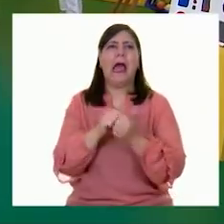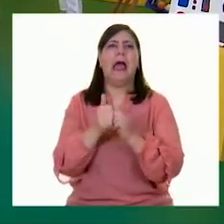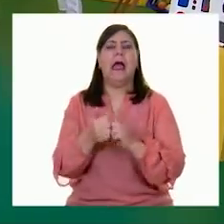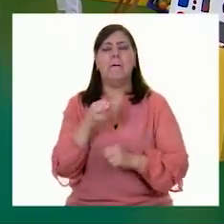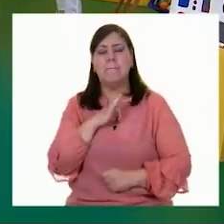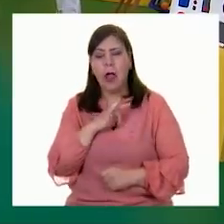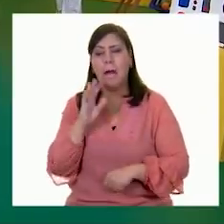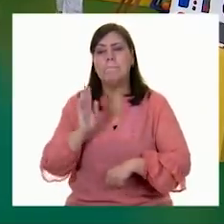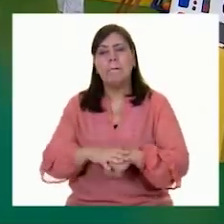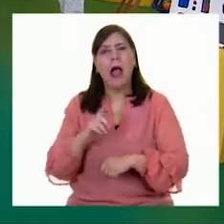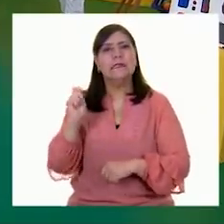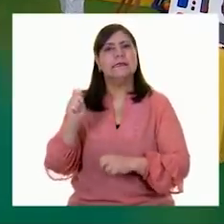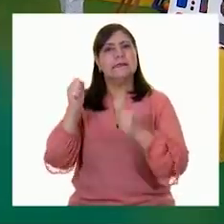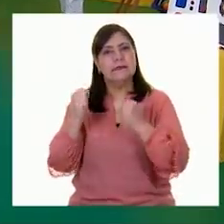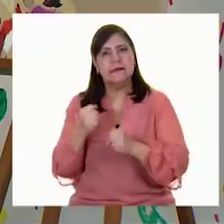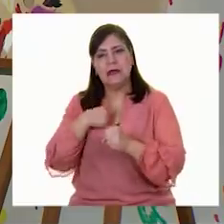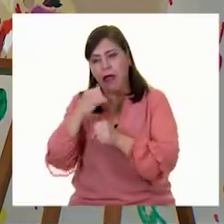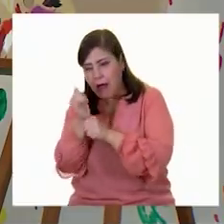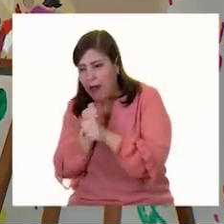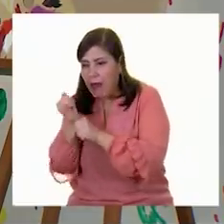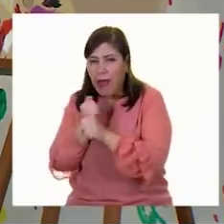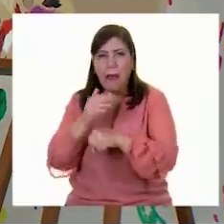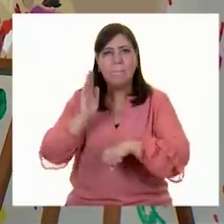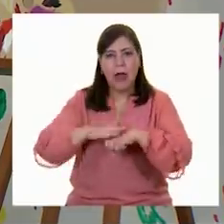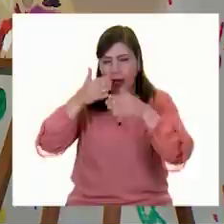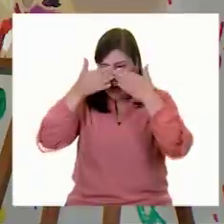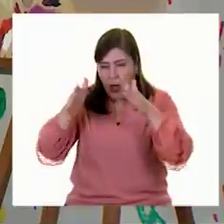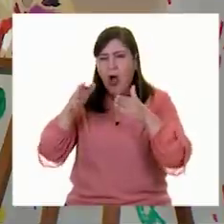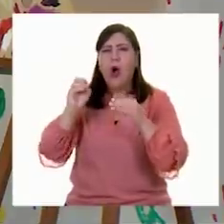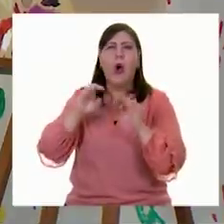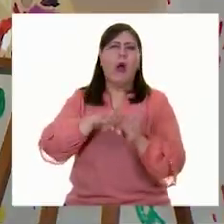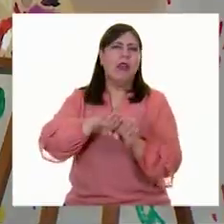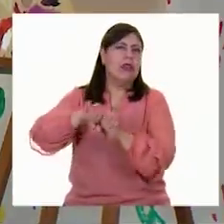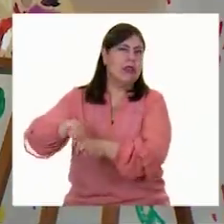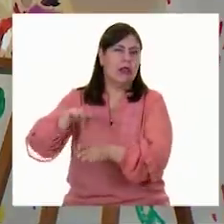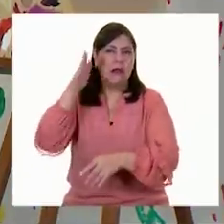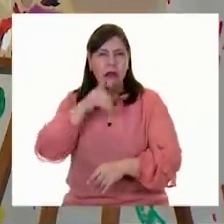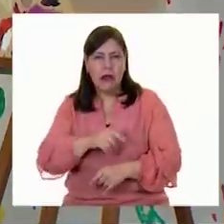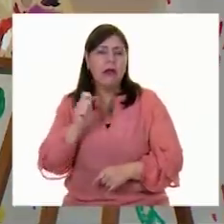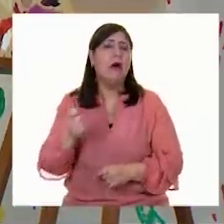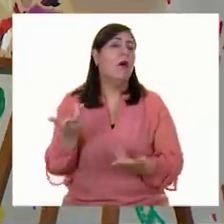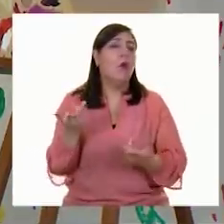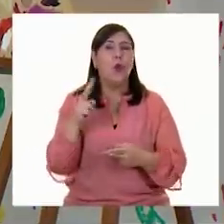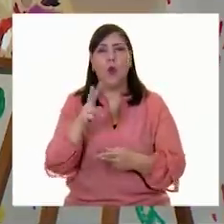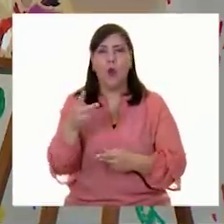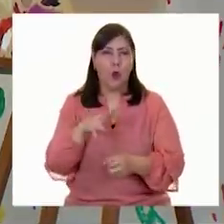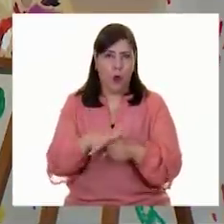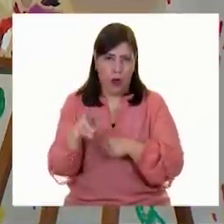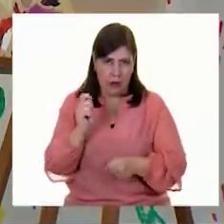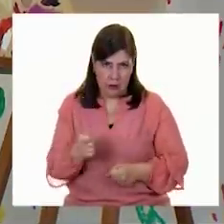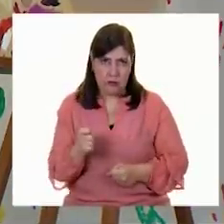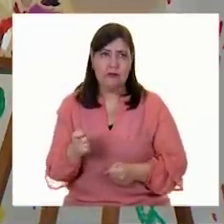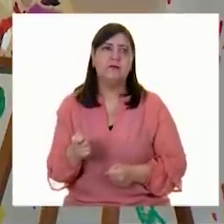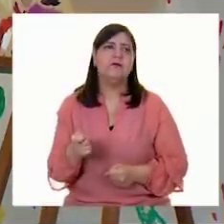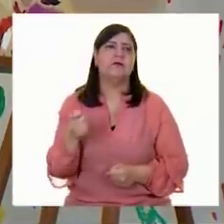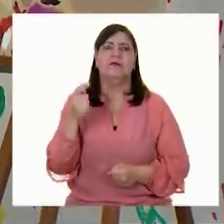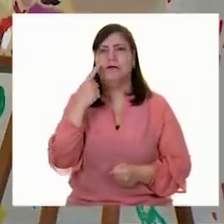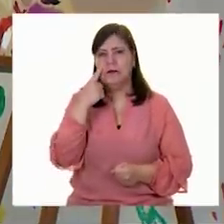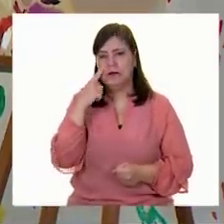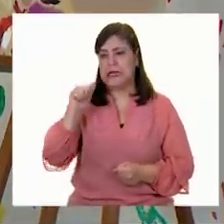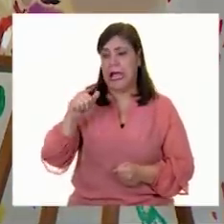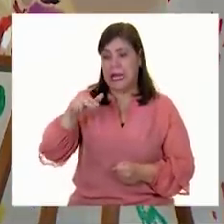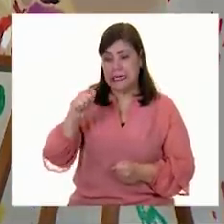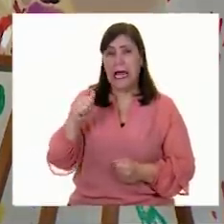a conocerla más o también a abandonarla. Entonces, en este caso de nuestra alumna Ana, ella